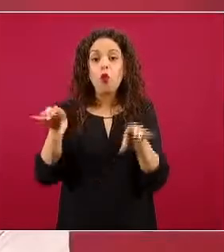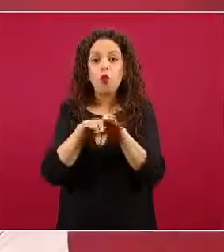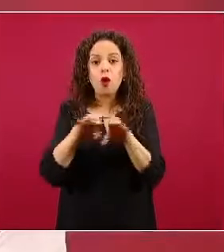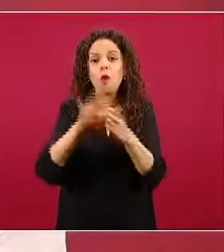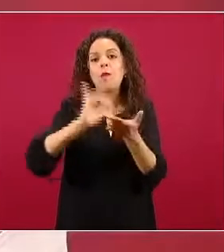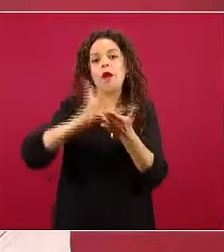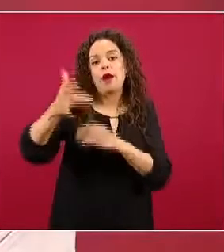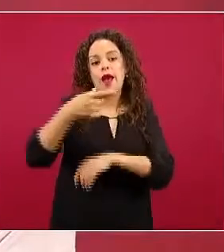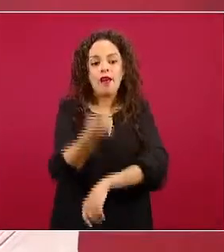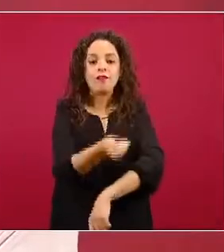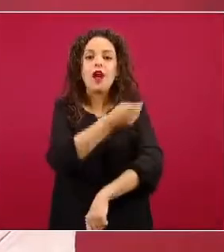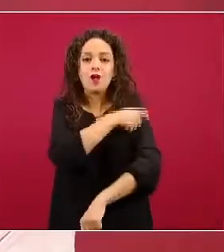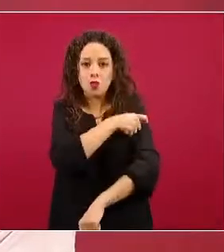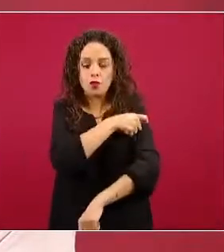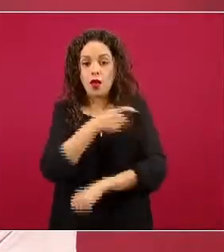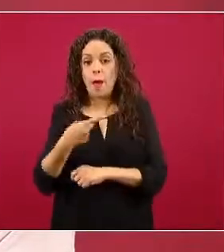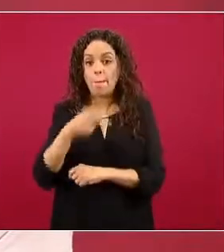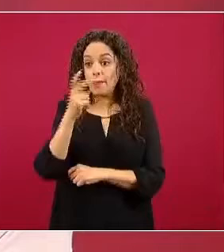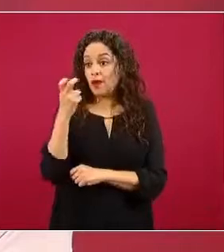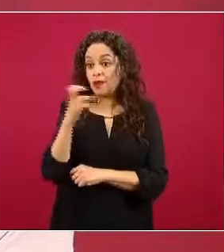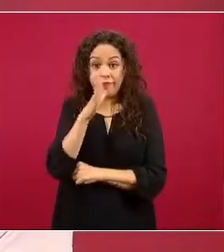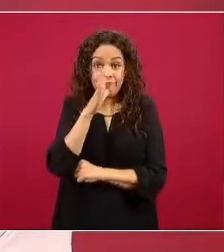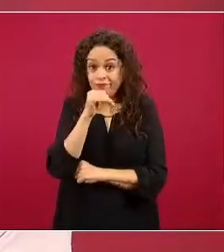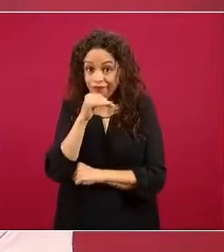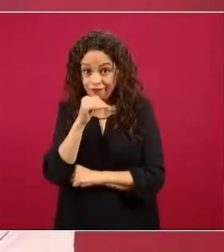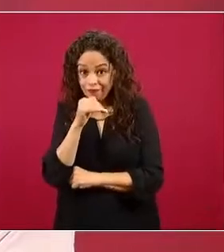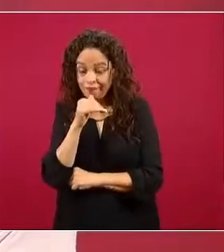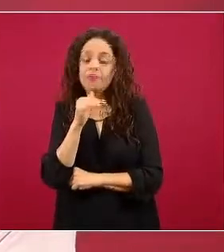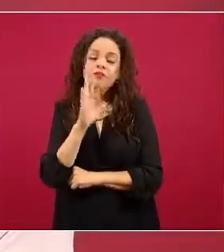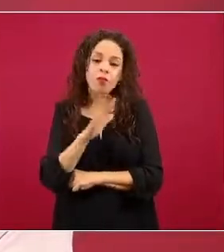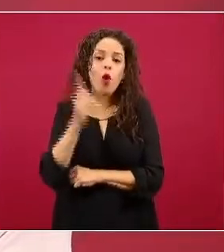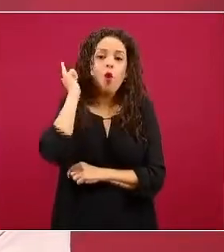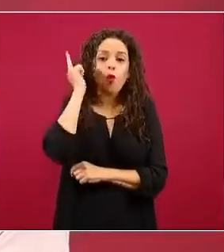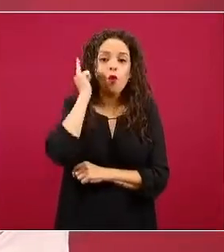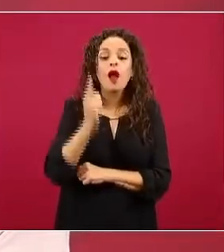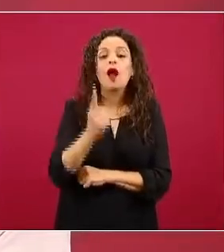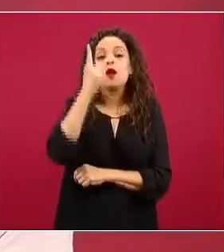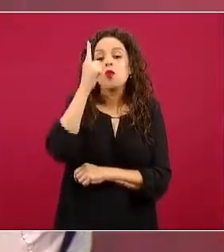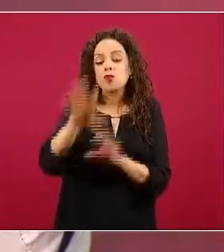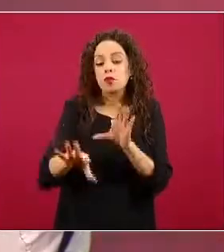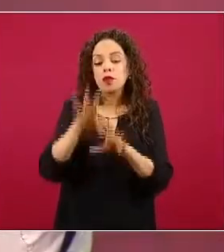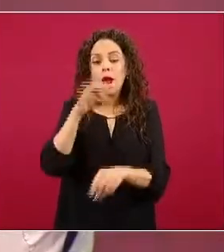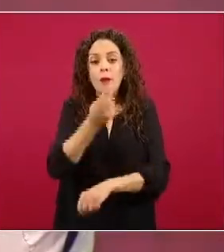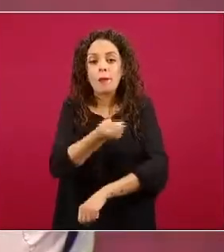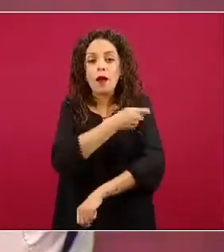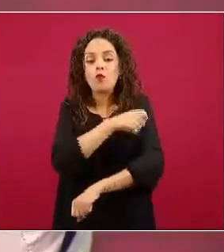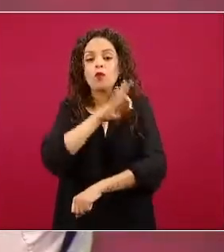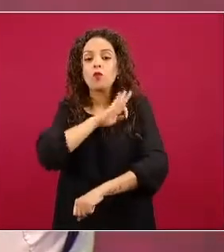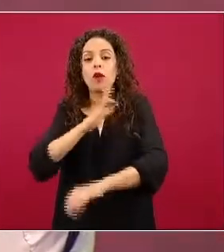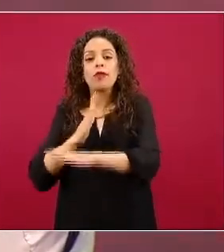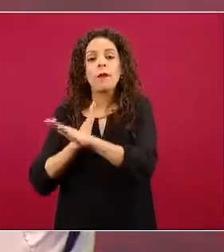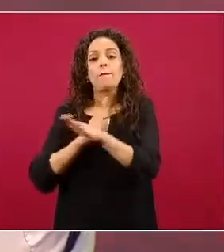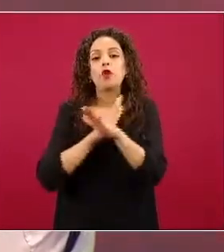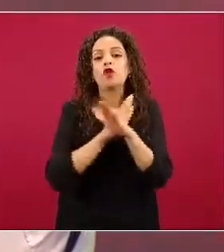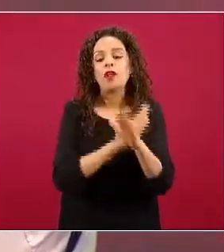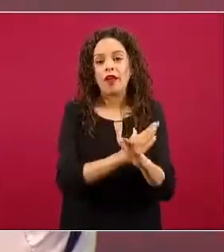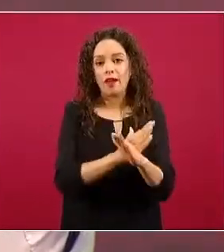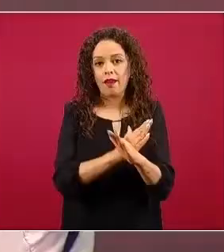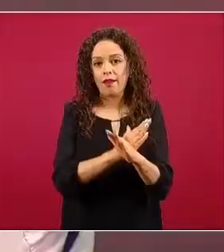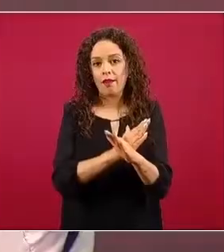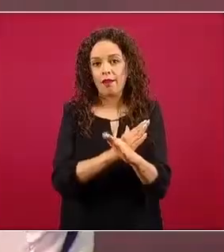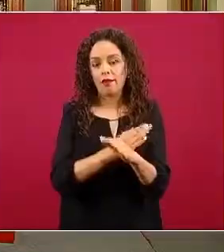si no se puede, al menos tener una vacuna que nos proteja lo suficiente, y sobre todo a las